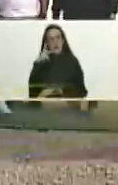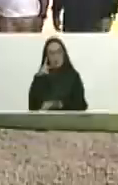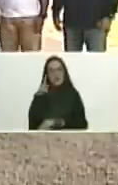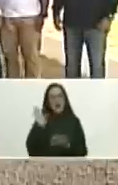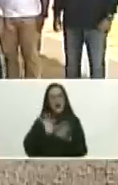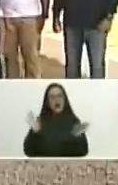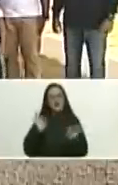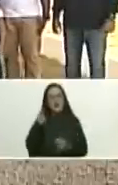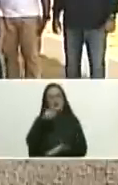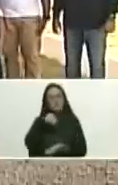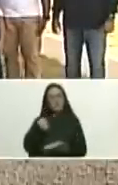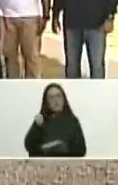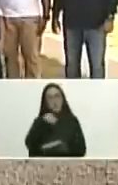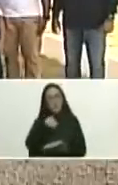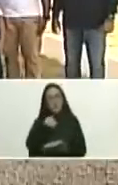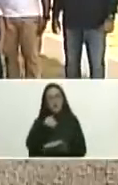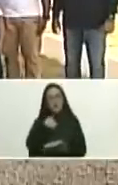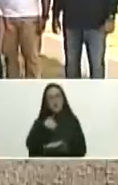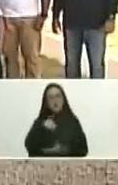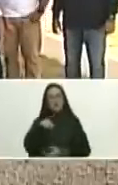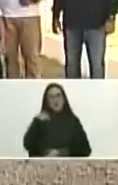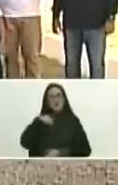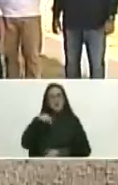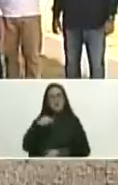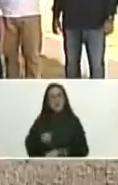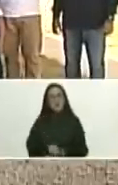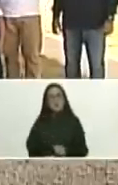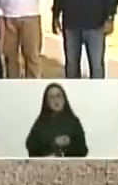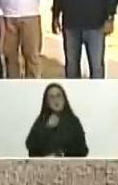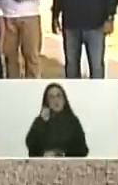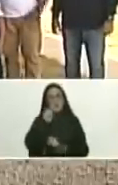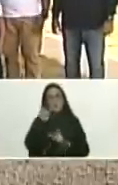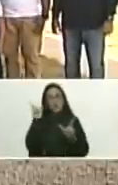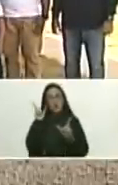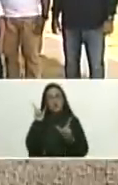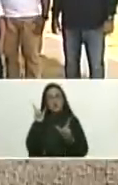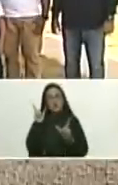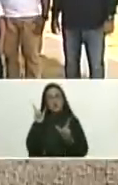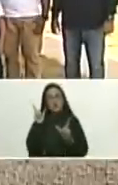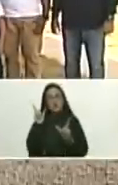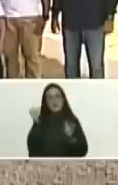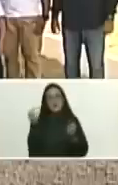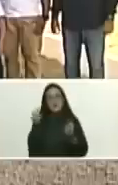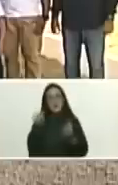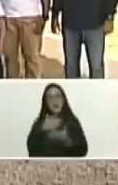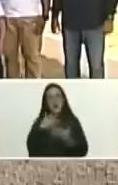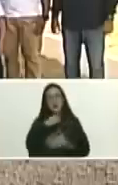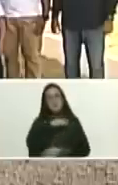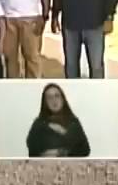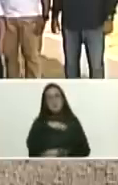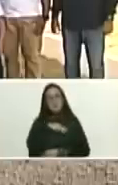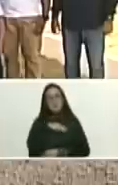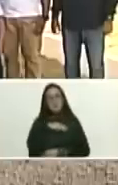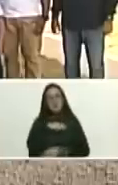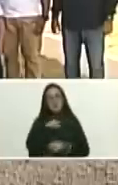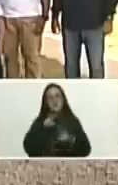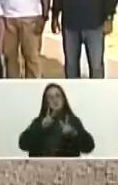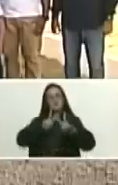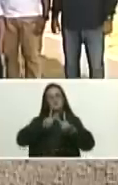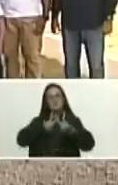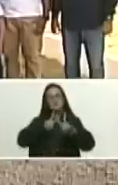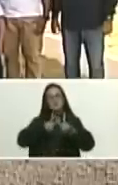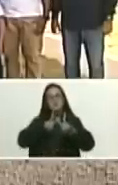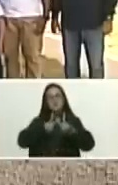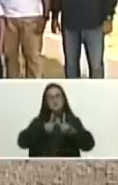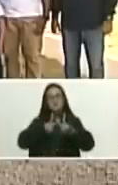de Azúcar, desde este impresionante urbanismo de la gran misión Vivienda